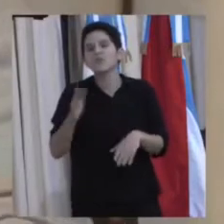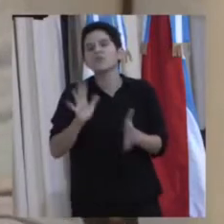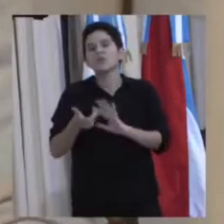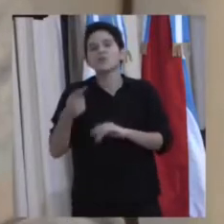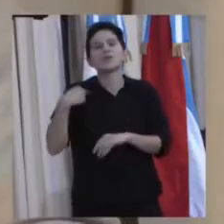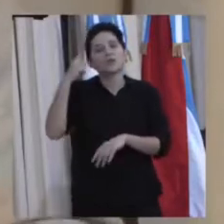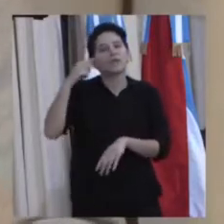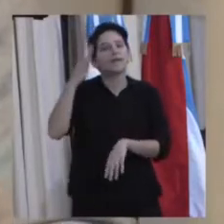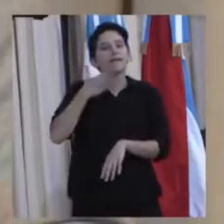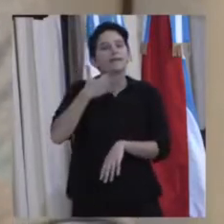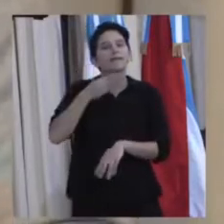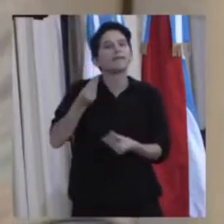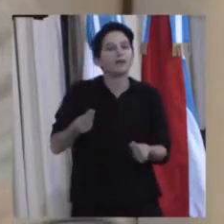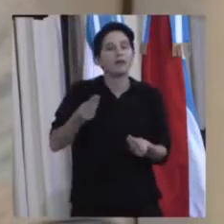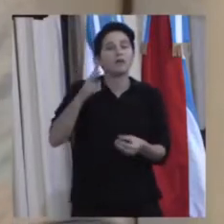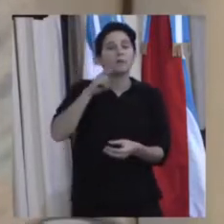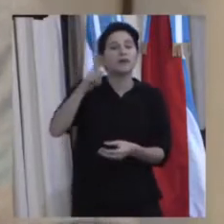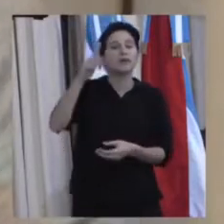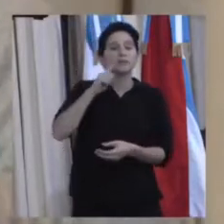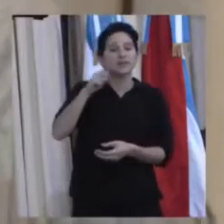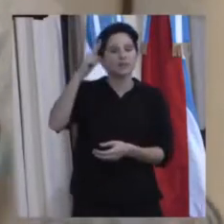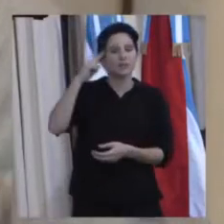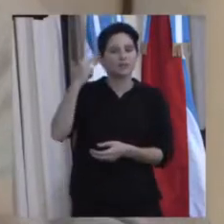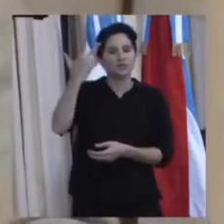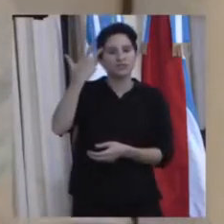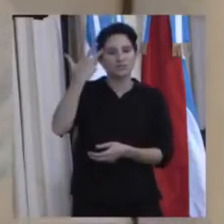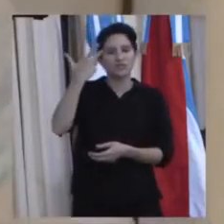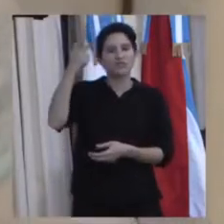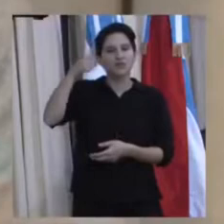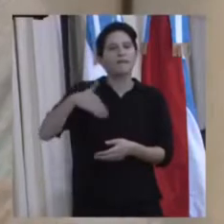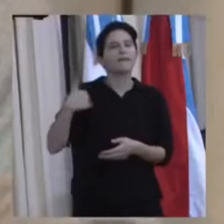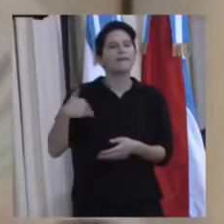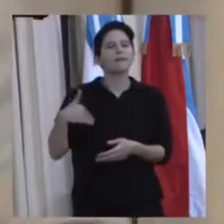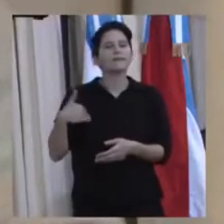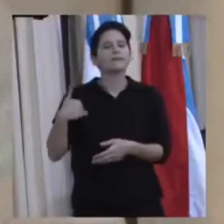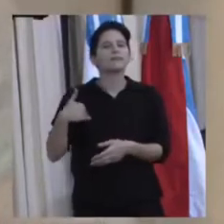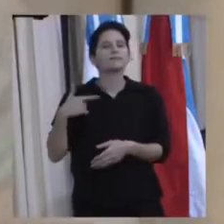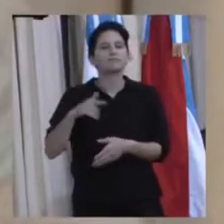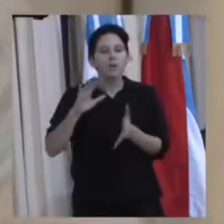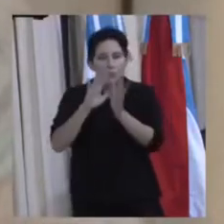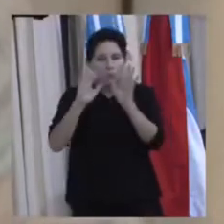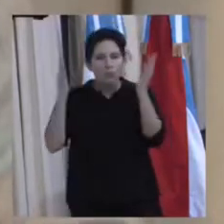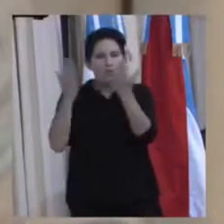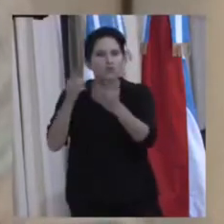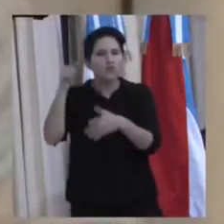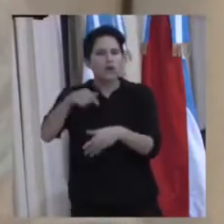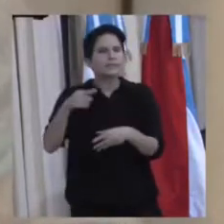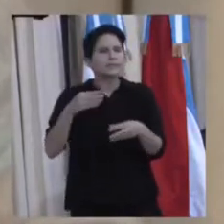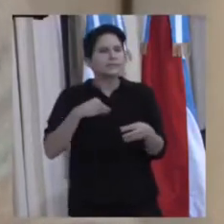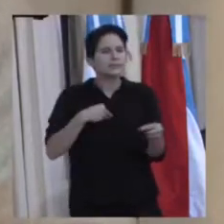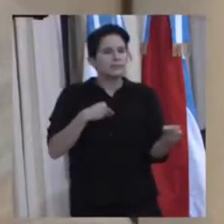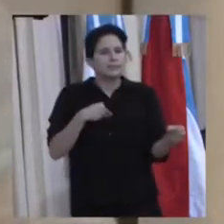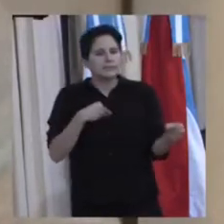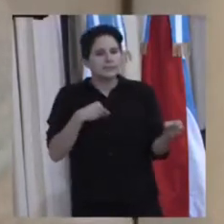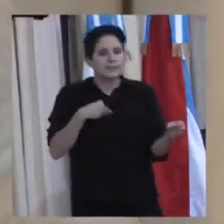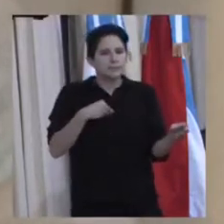en el tiempo, ¿no?, en torno a 1918 se condensan, ¿no?, en la Argentina, pero también en el mundo, un conjunto de malestares